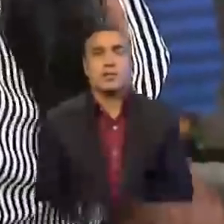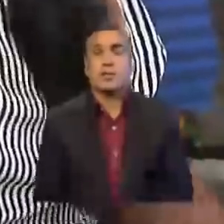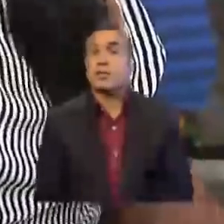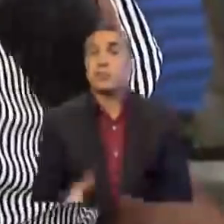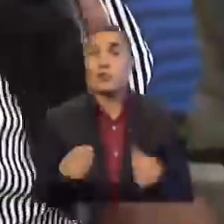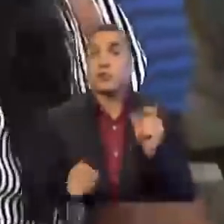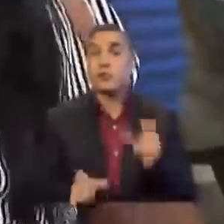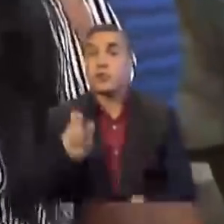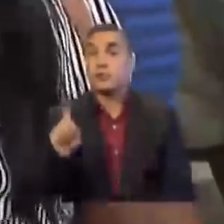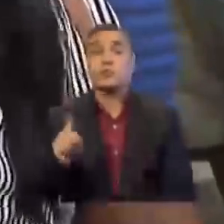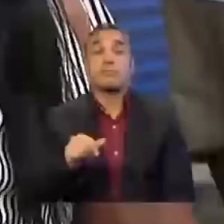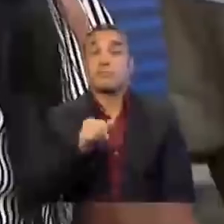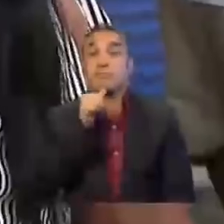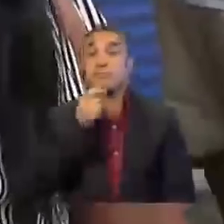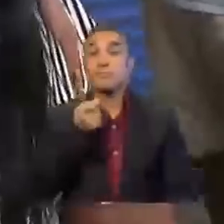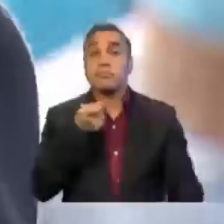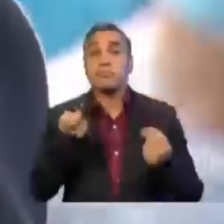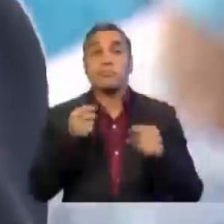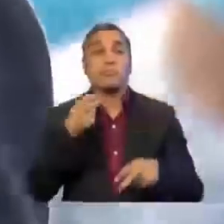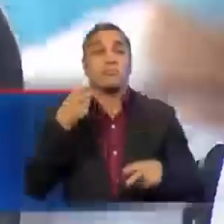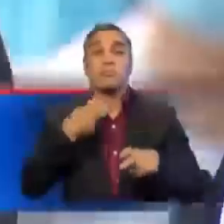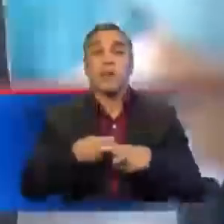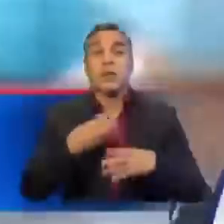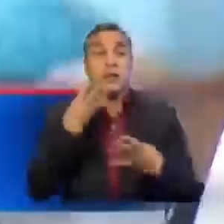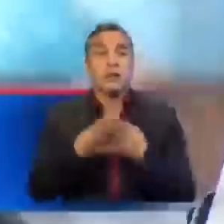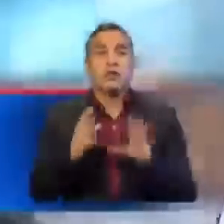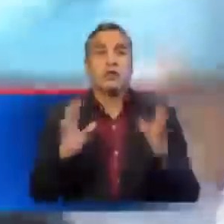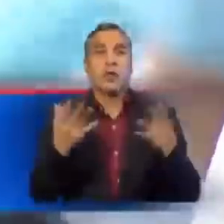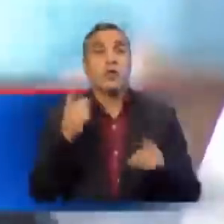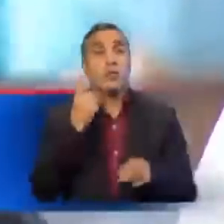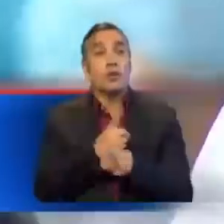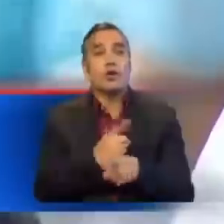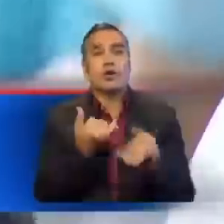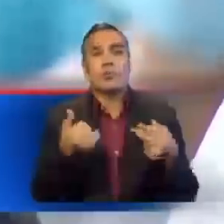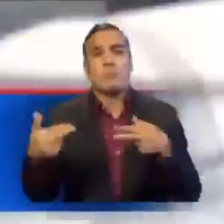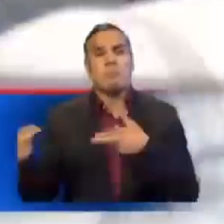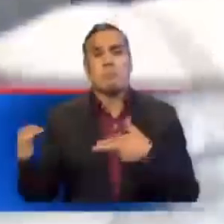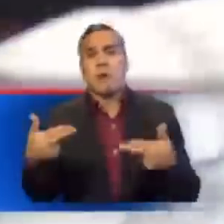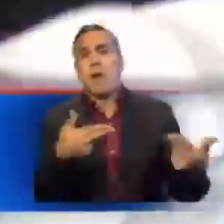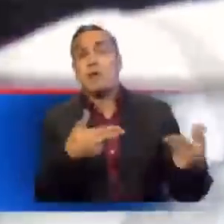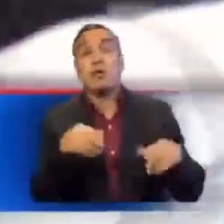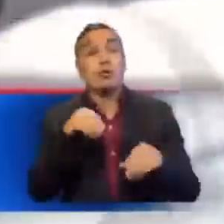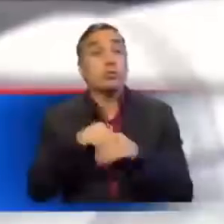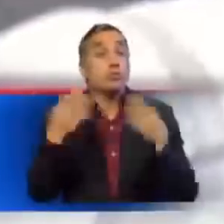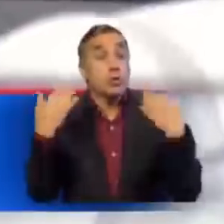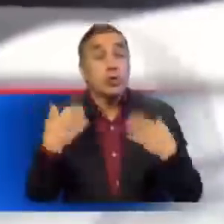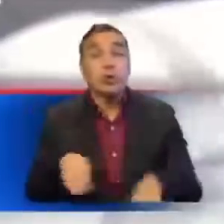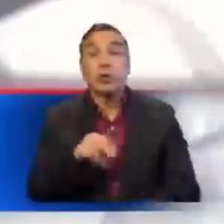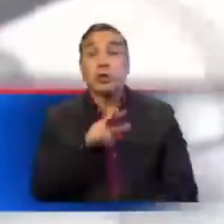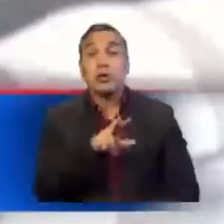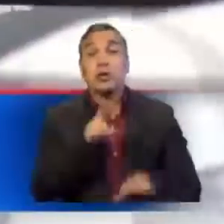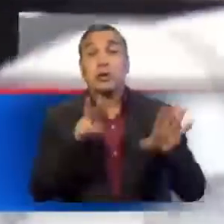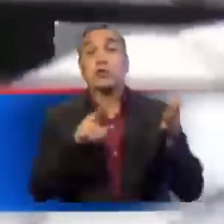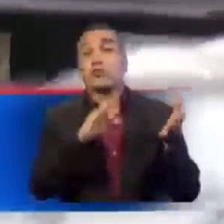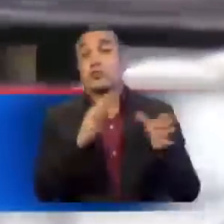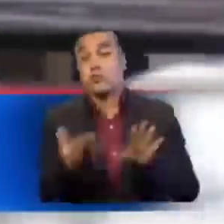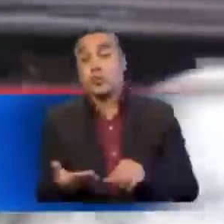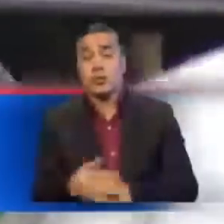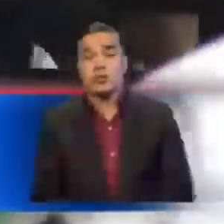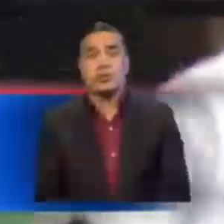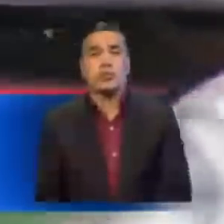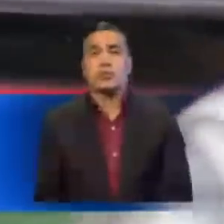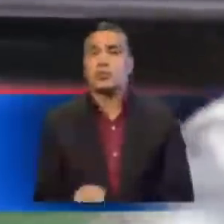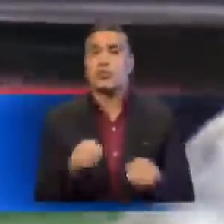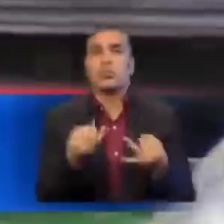Para muchos de ellos, la falta de un control más riguroso en la cárcel incrementó esta matanza, que en Guayaquil dejó 37 fallecidos.